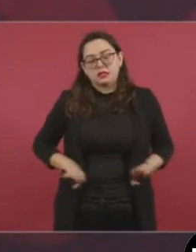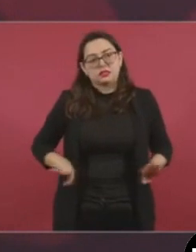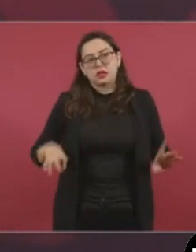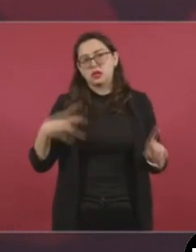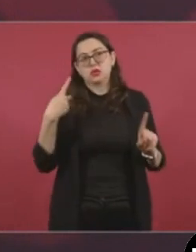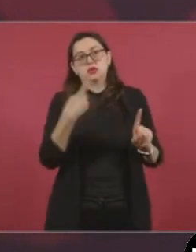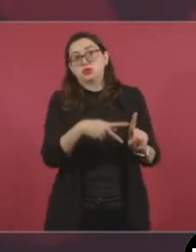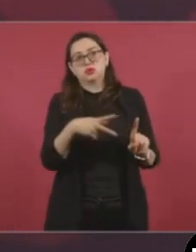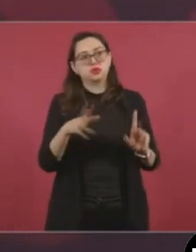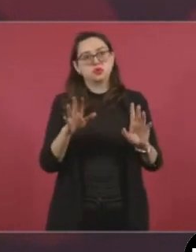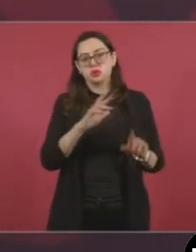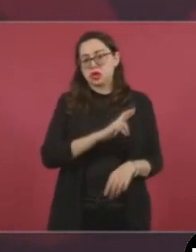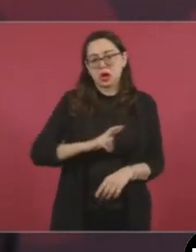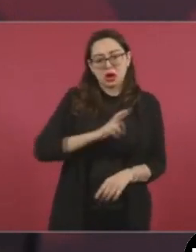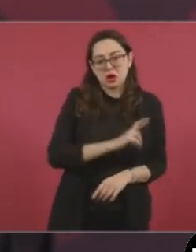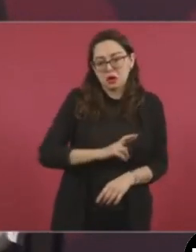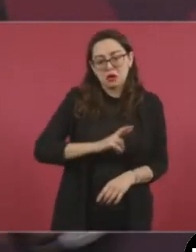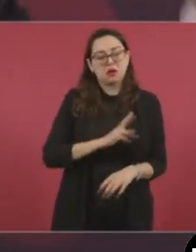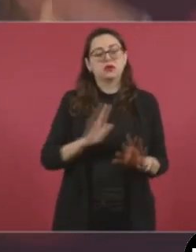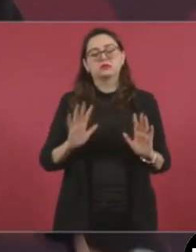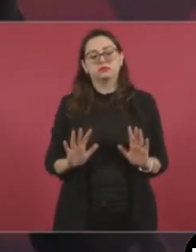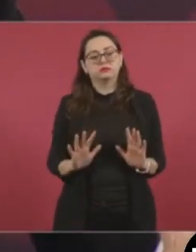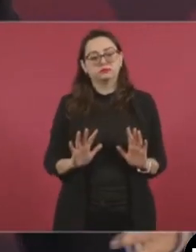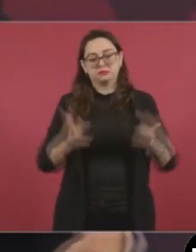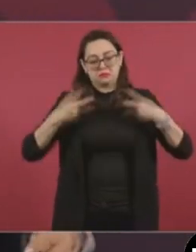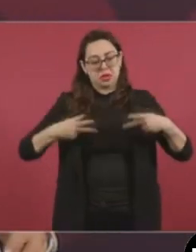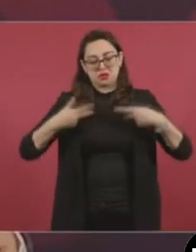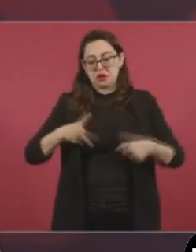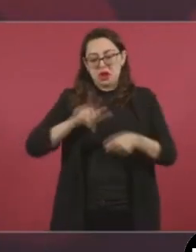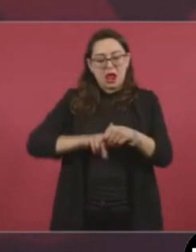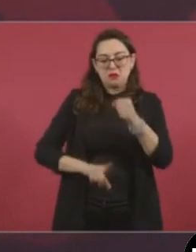pues, aunque sea redundante, personal.